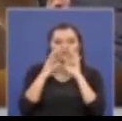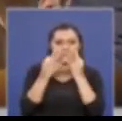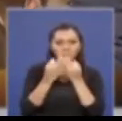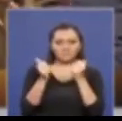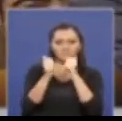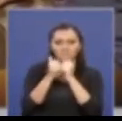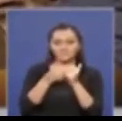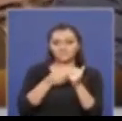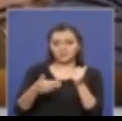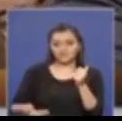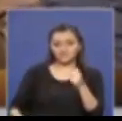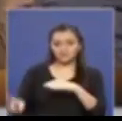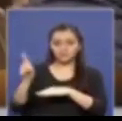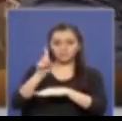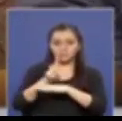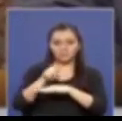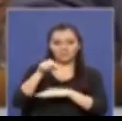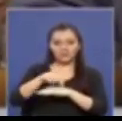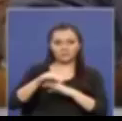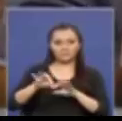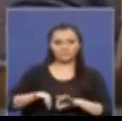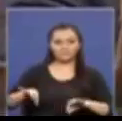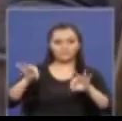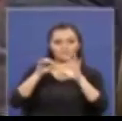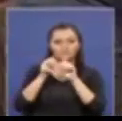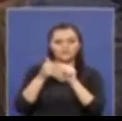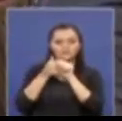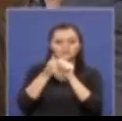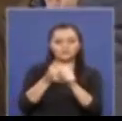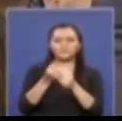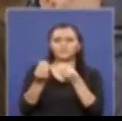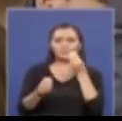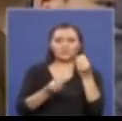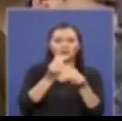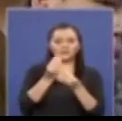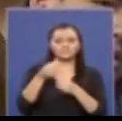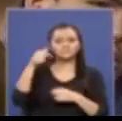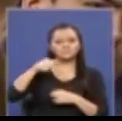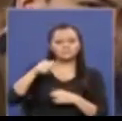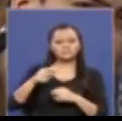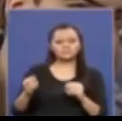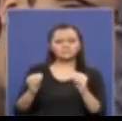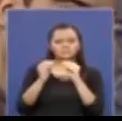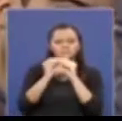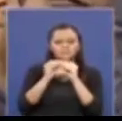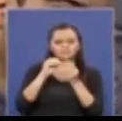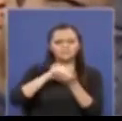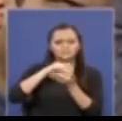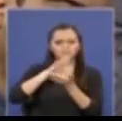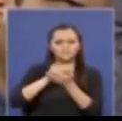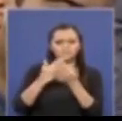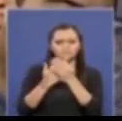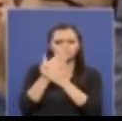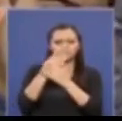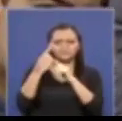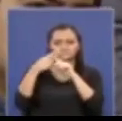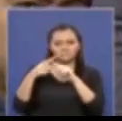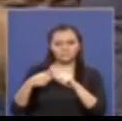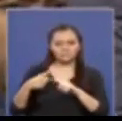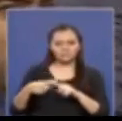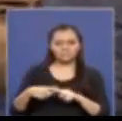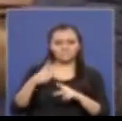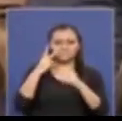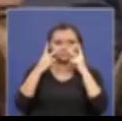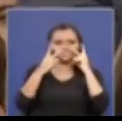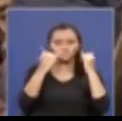usted, presidente. Ha sido muy importante el seguimiento que se ha dado y obviamente lo que ha permitido también implementar varios protocolos y